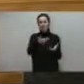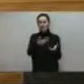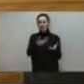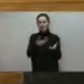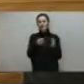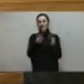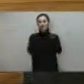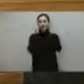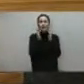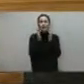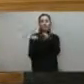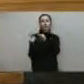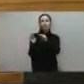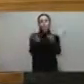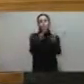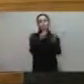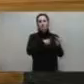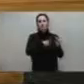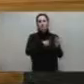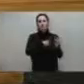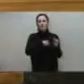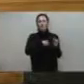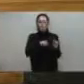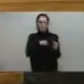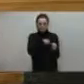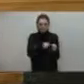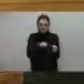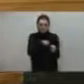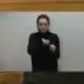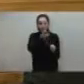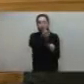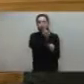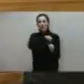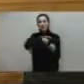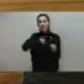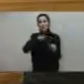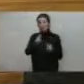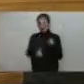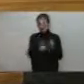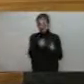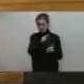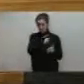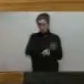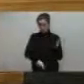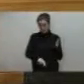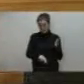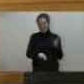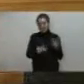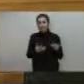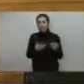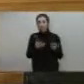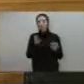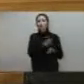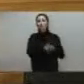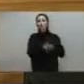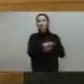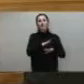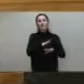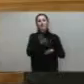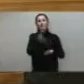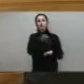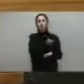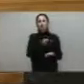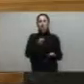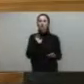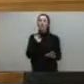en las respectivas comunidades autónomas. De hecho, el País Vasco y en Galicia, los gobiernos autonómicos sí se están involucrando, sí se